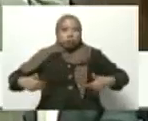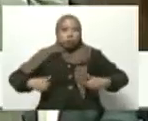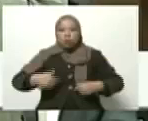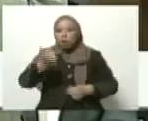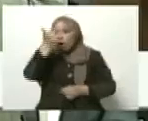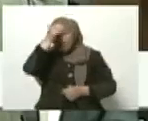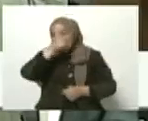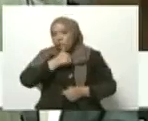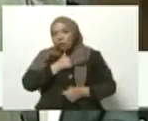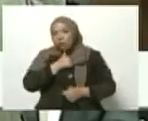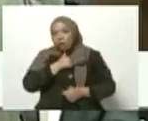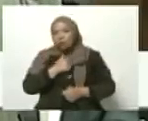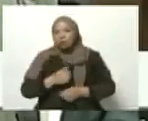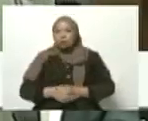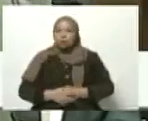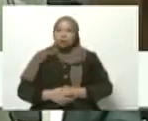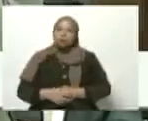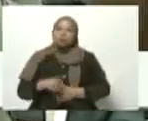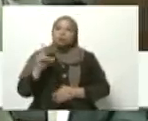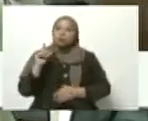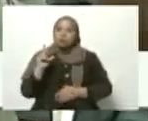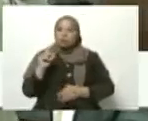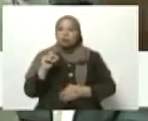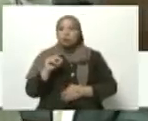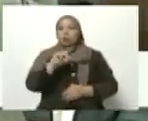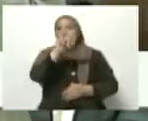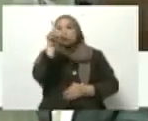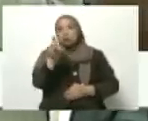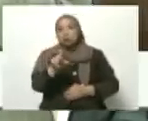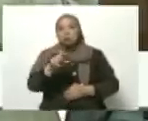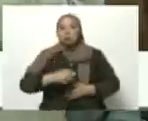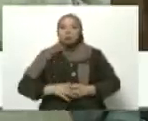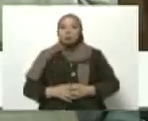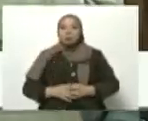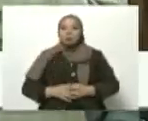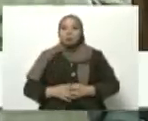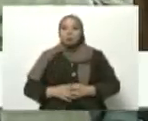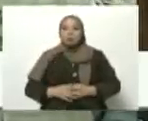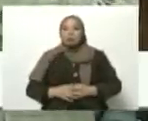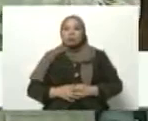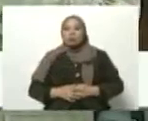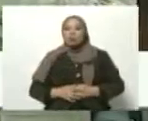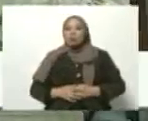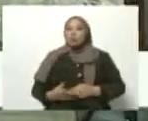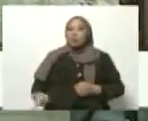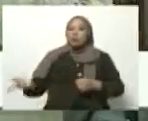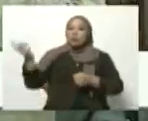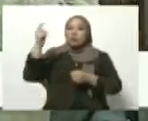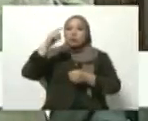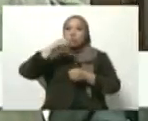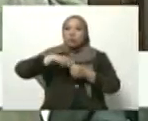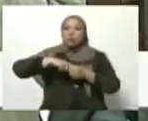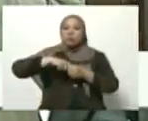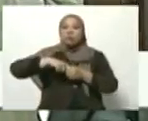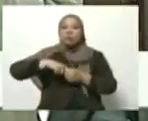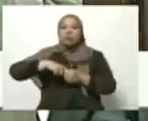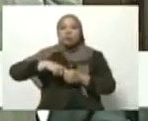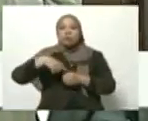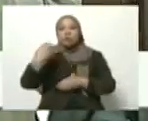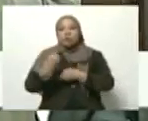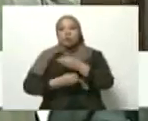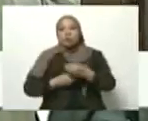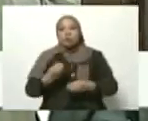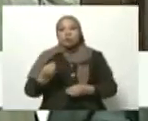victoriosos? Y la segunda pregunta, a lo largo de su intervención ha reiterado que